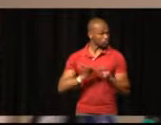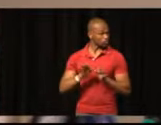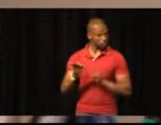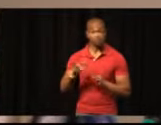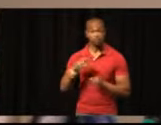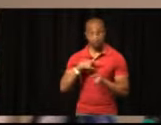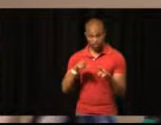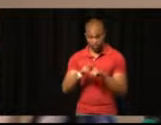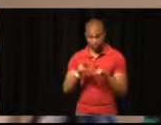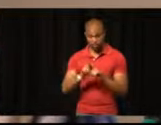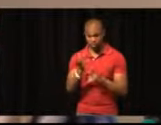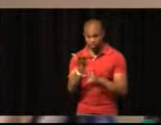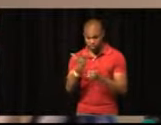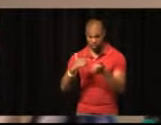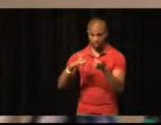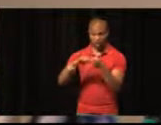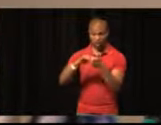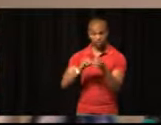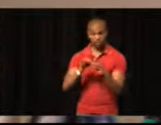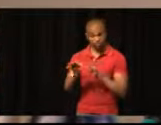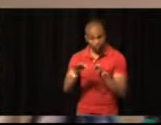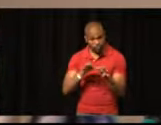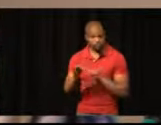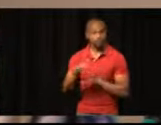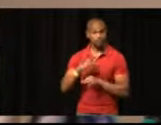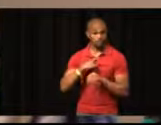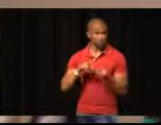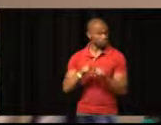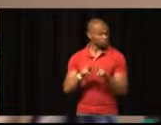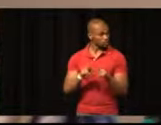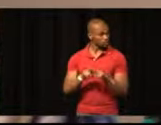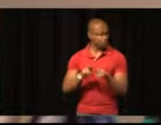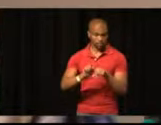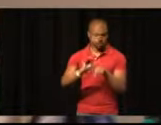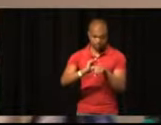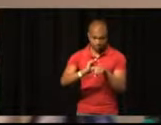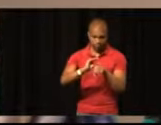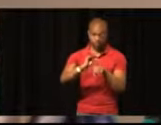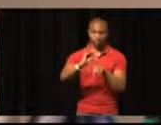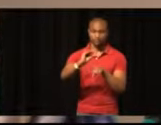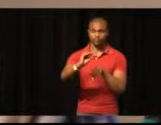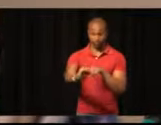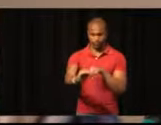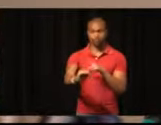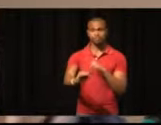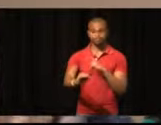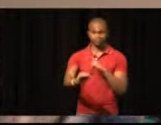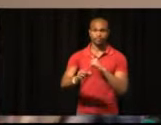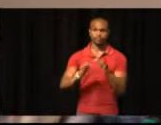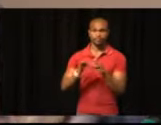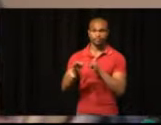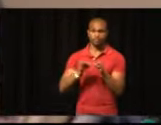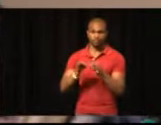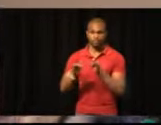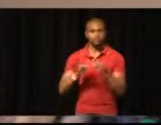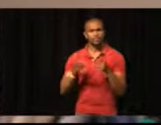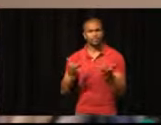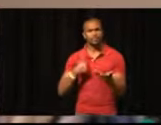proyectos, calidad de proyectos, y también existe financiamiento de